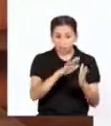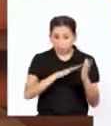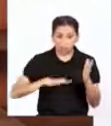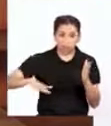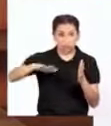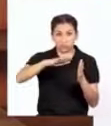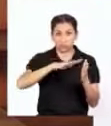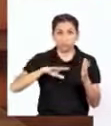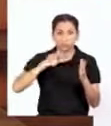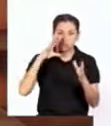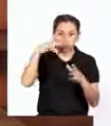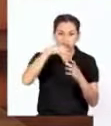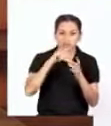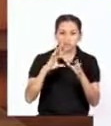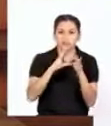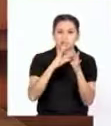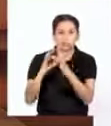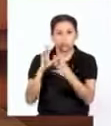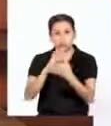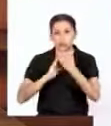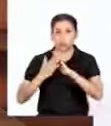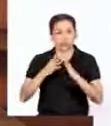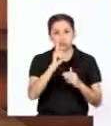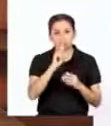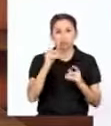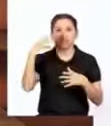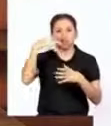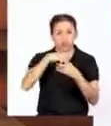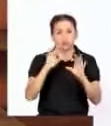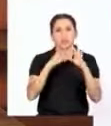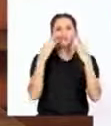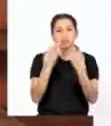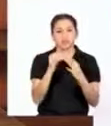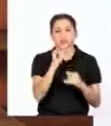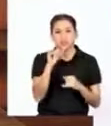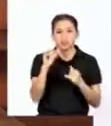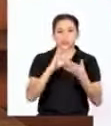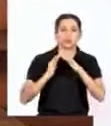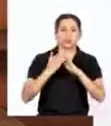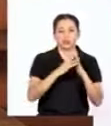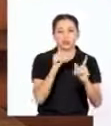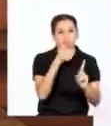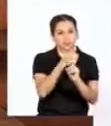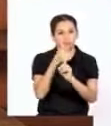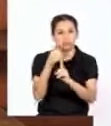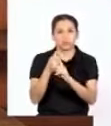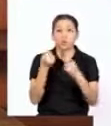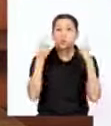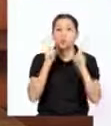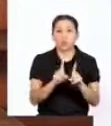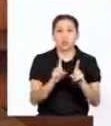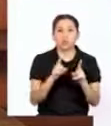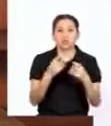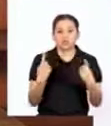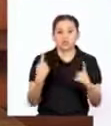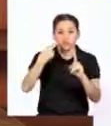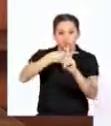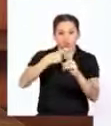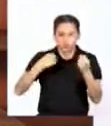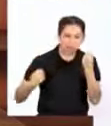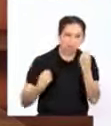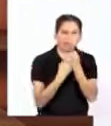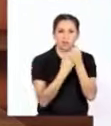los estudiantes en relación con su comunidad, sino en las familias y en la comunidad misma, cuando